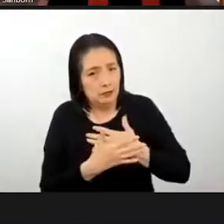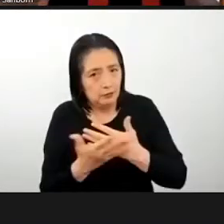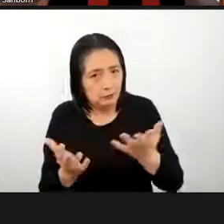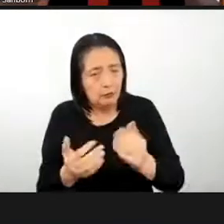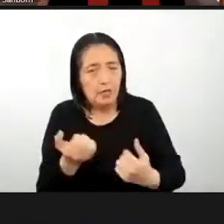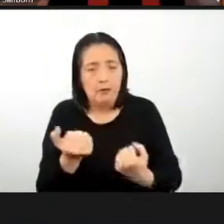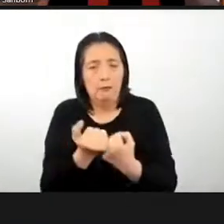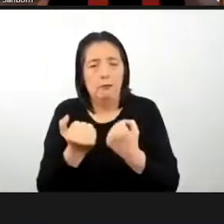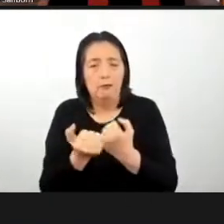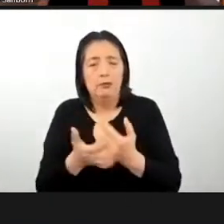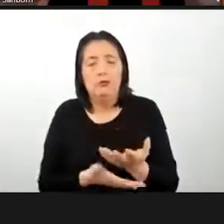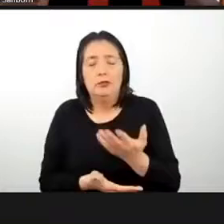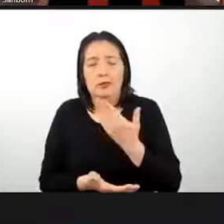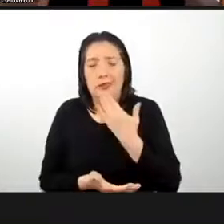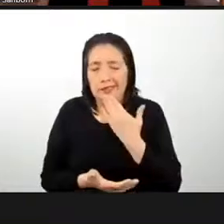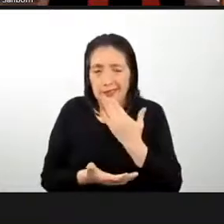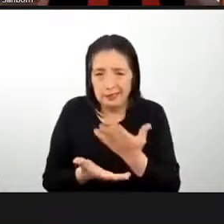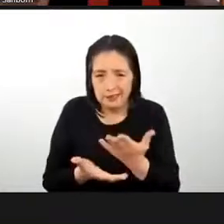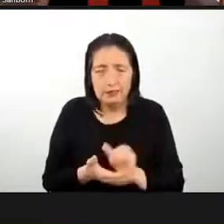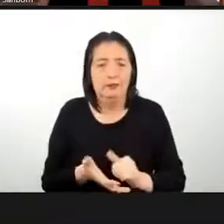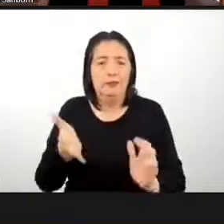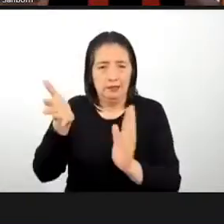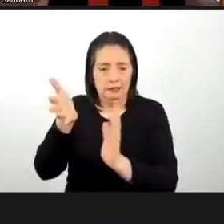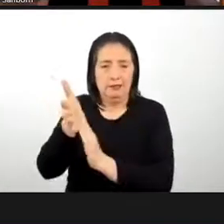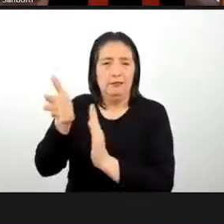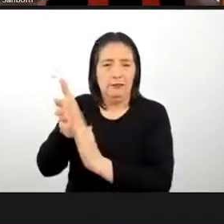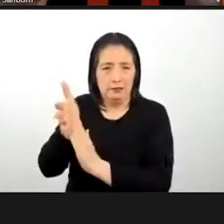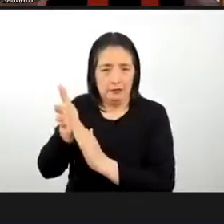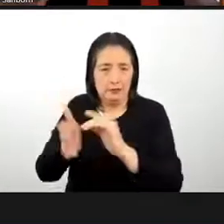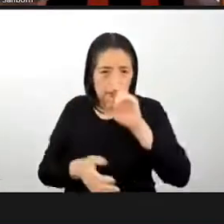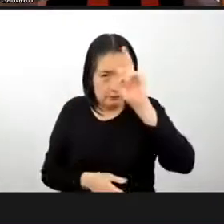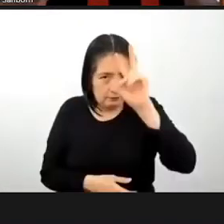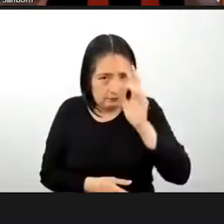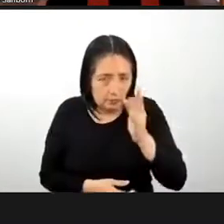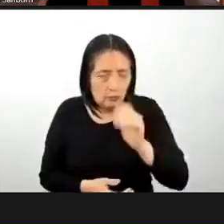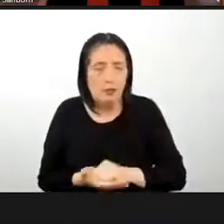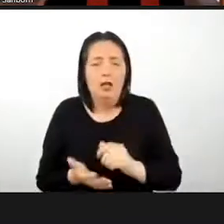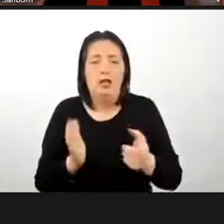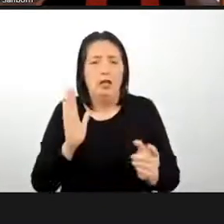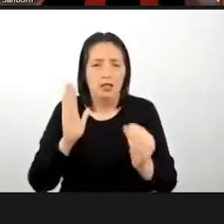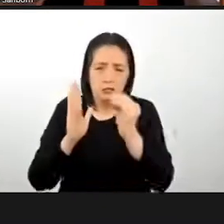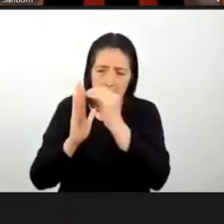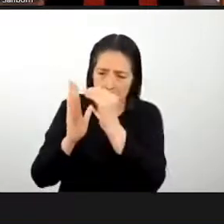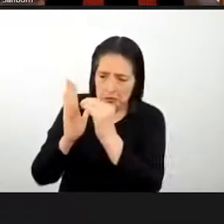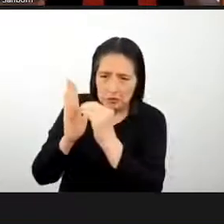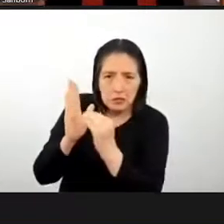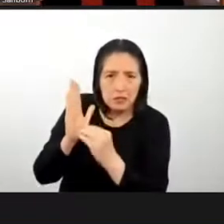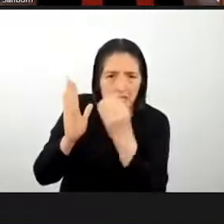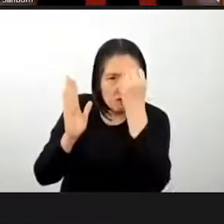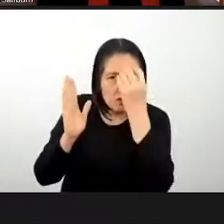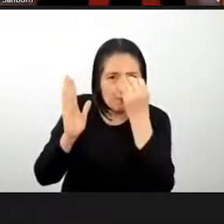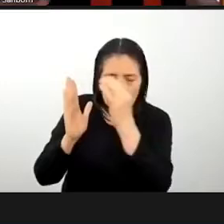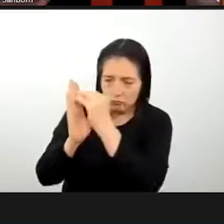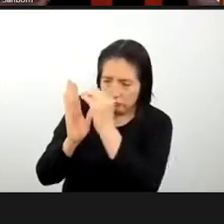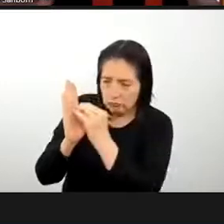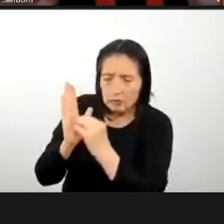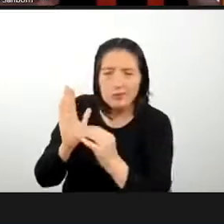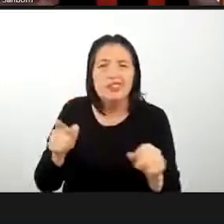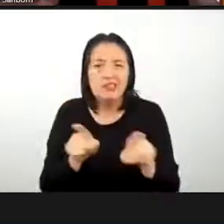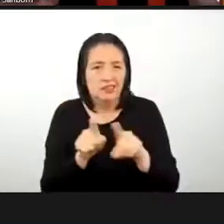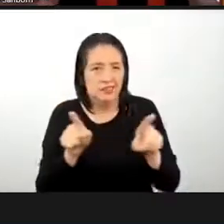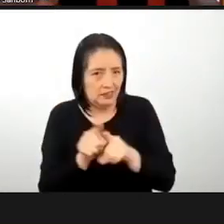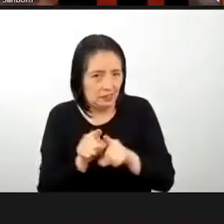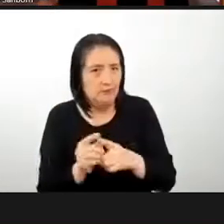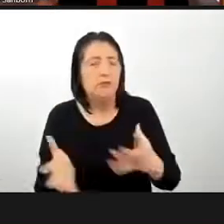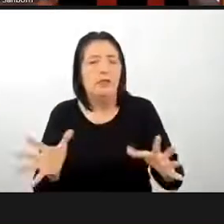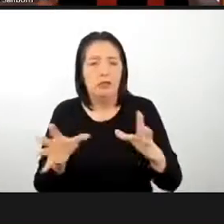siempre, colaboración y apoyo de la Defensoría del Pueblo de Perú, ¿no? Ahí están los datos y también las